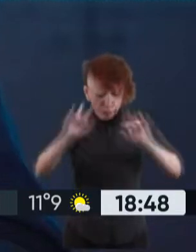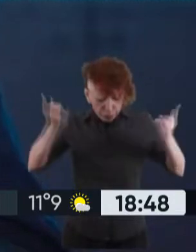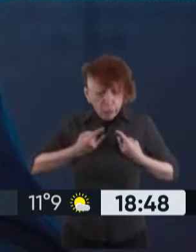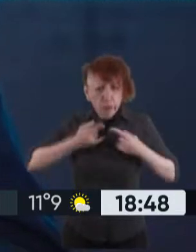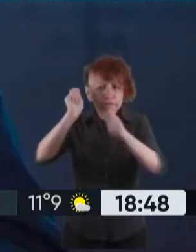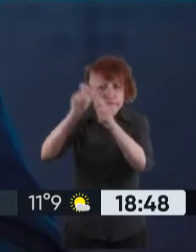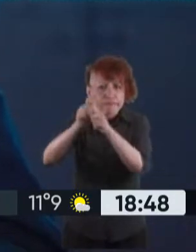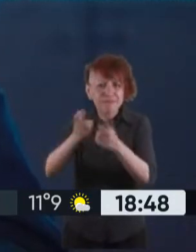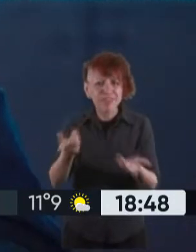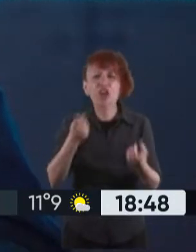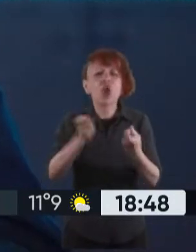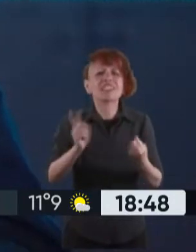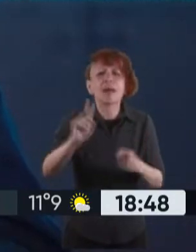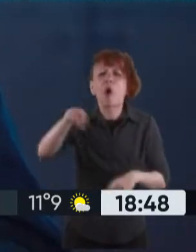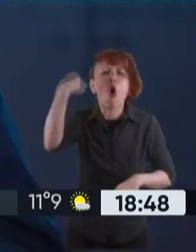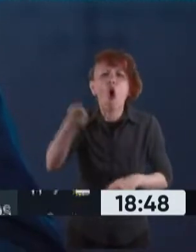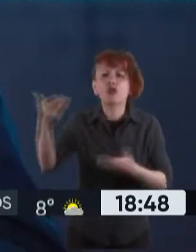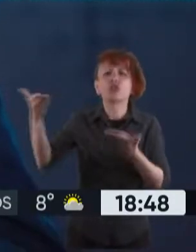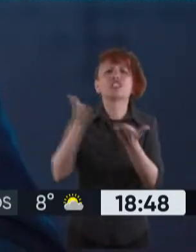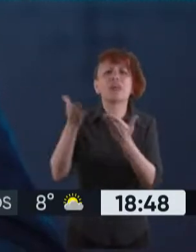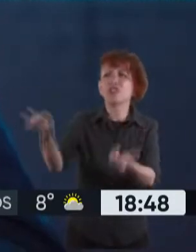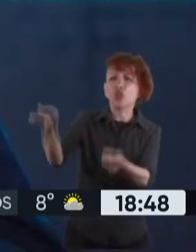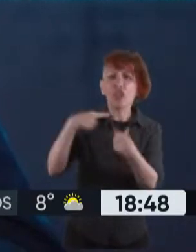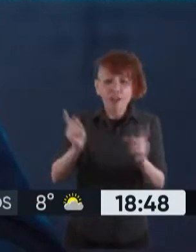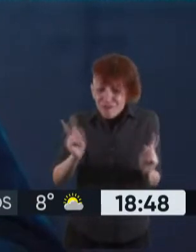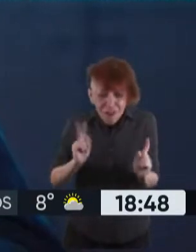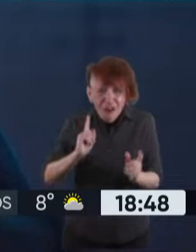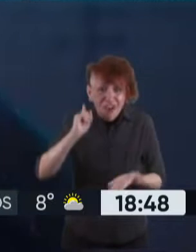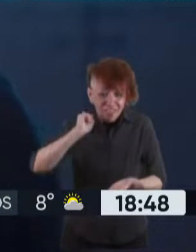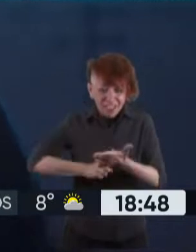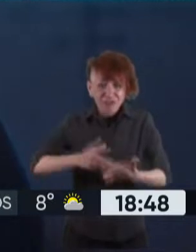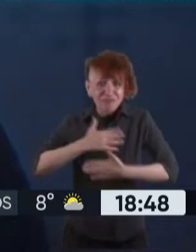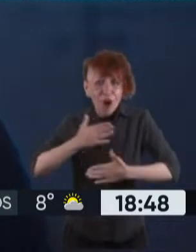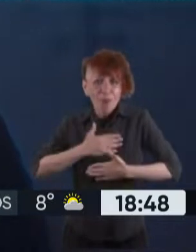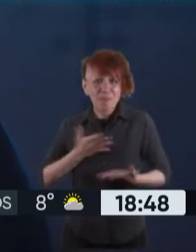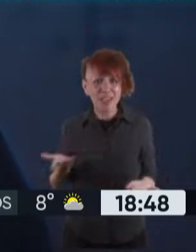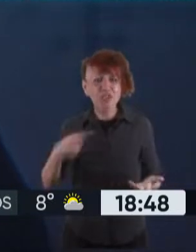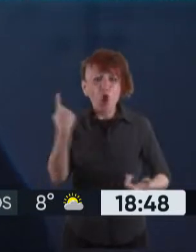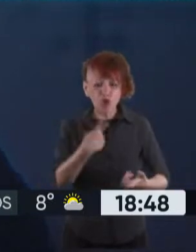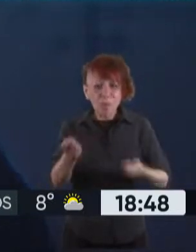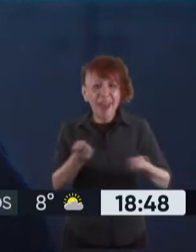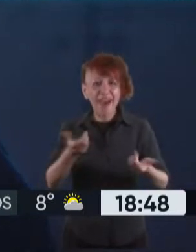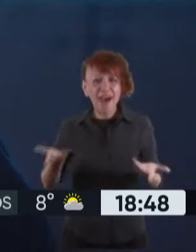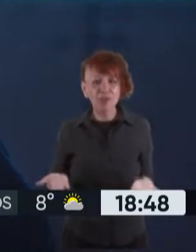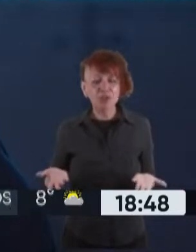servicio, depende de nosotros. Si miramos en la pandemia,